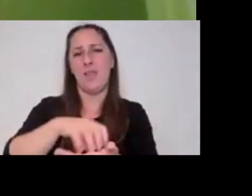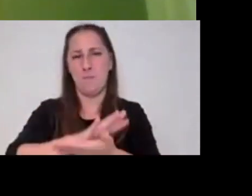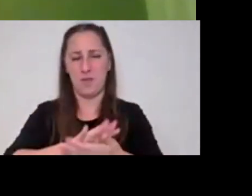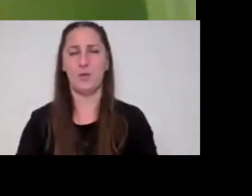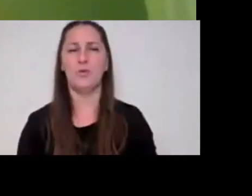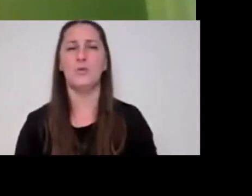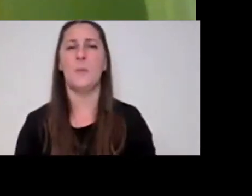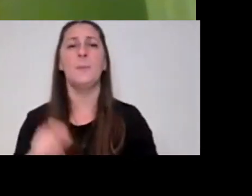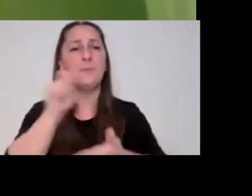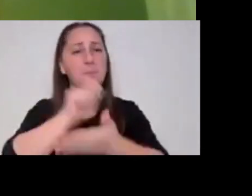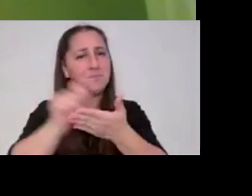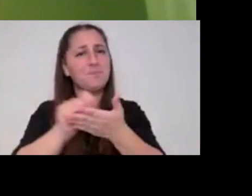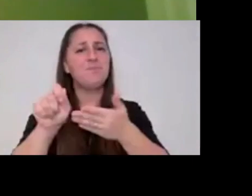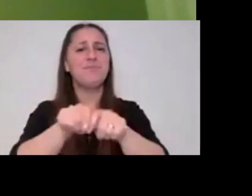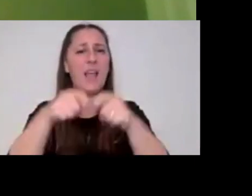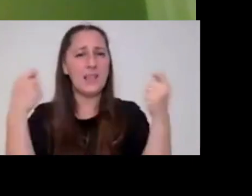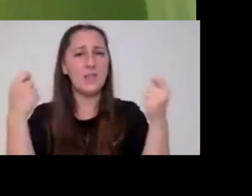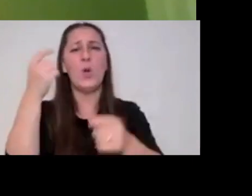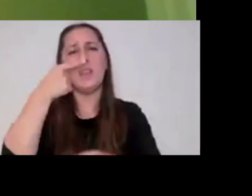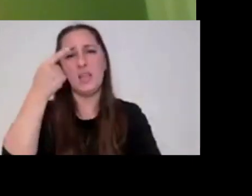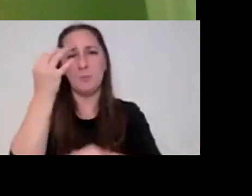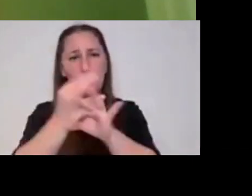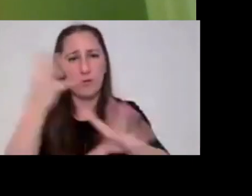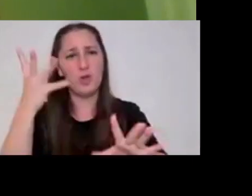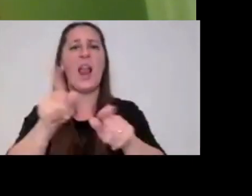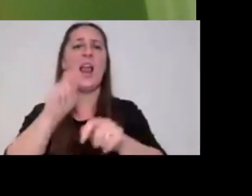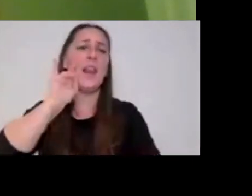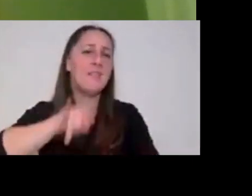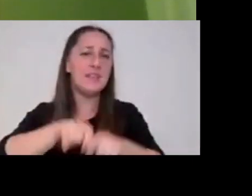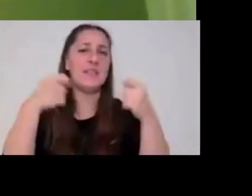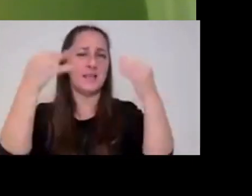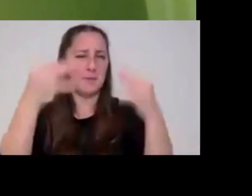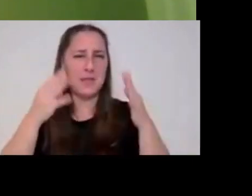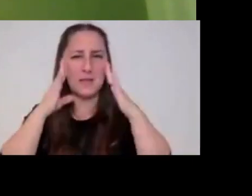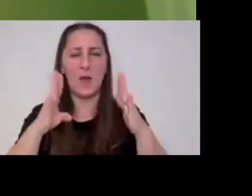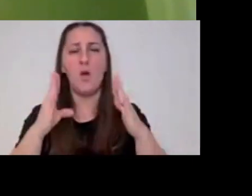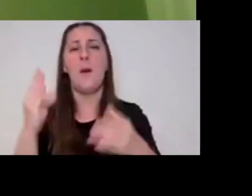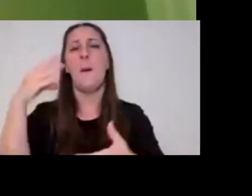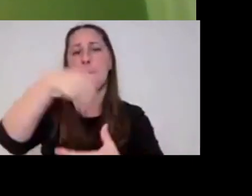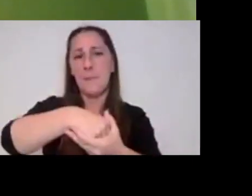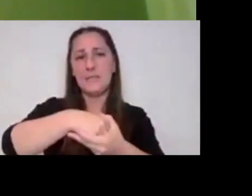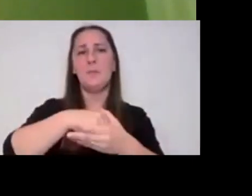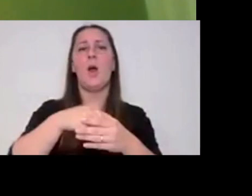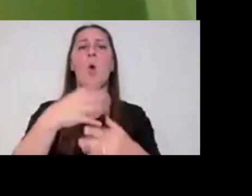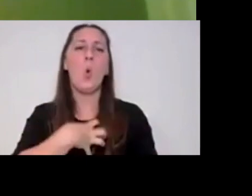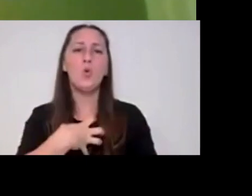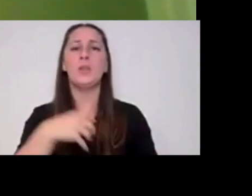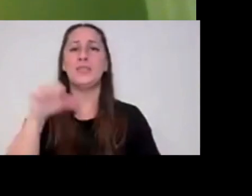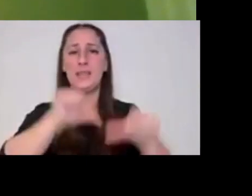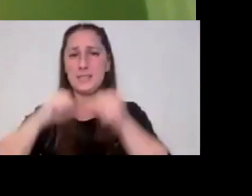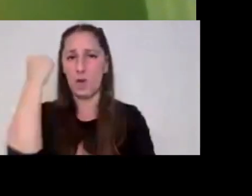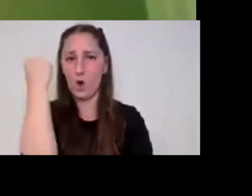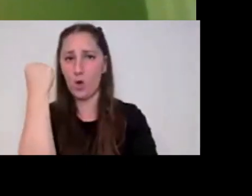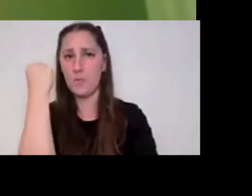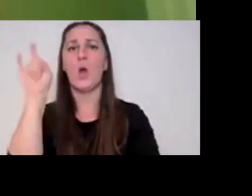autor de artículos de interés profesional en revistas y portales especializados, participa en el dictado de cursos de la Facultad de Ciencias Económicas de la